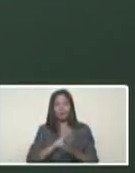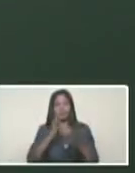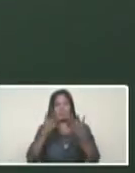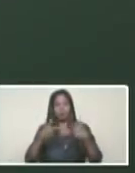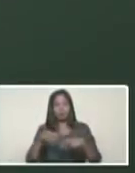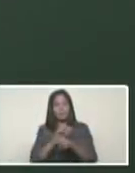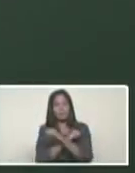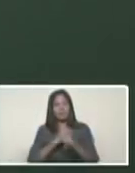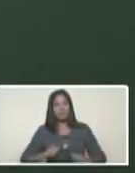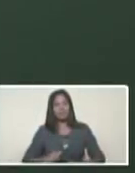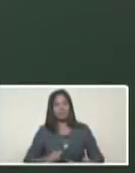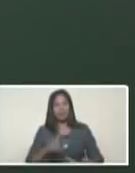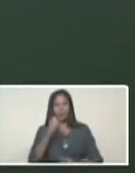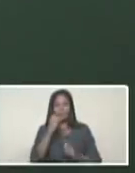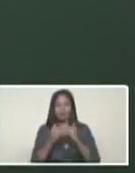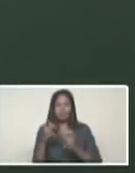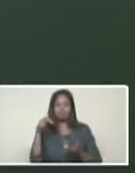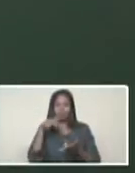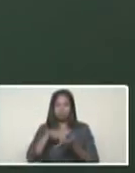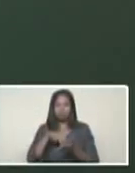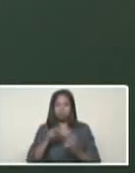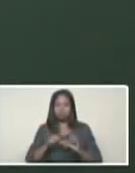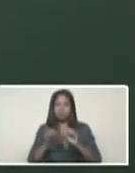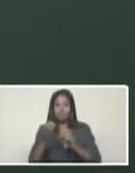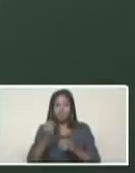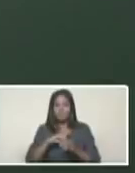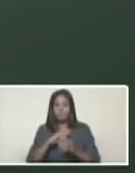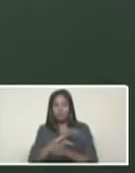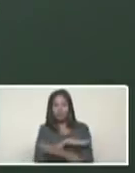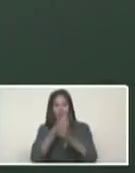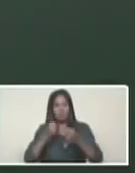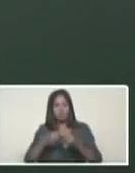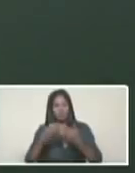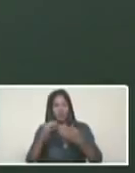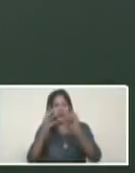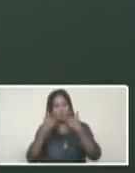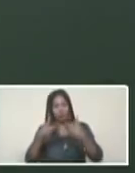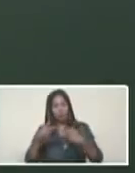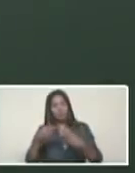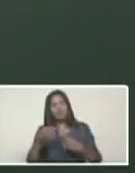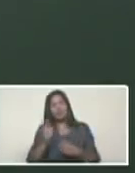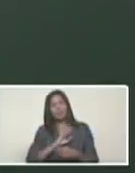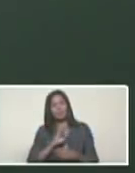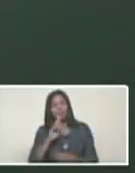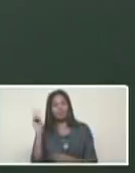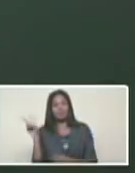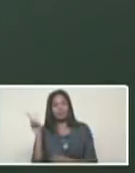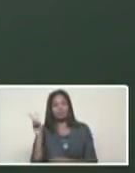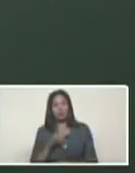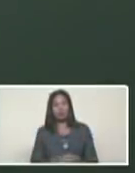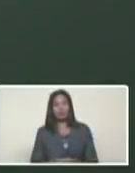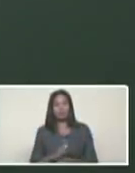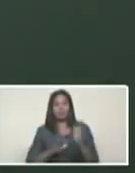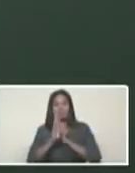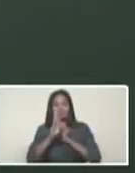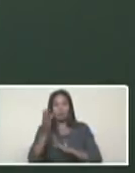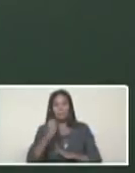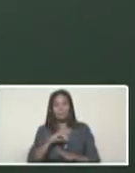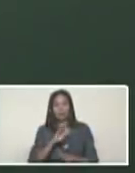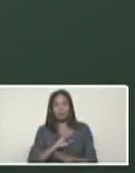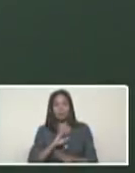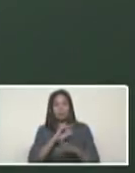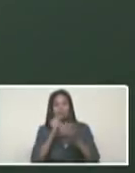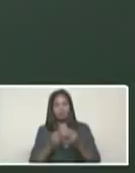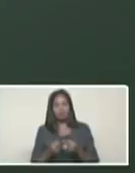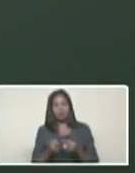militar con el firme propósito de fortalecer la economía productiva del país, desarrollando una poderosa